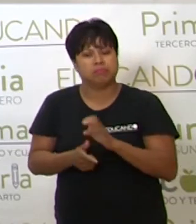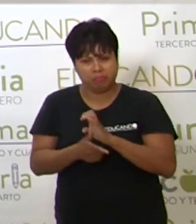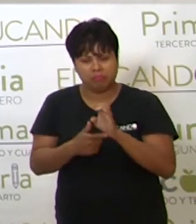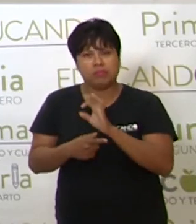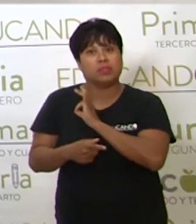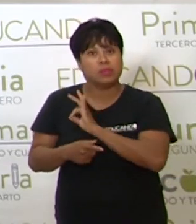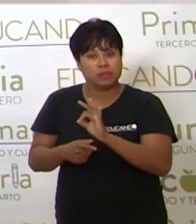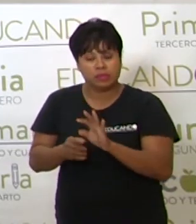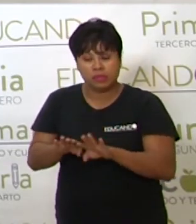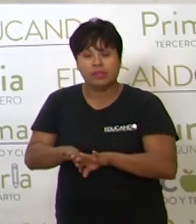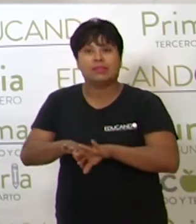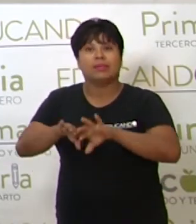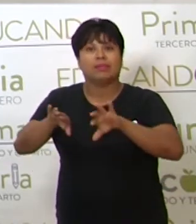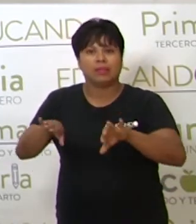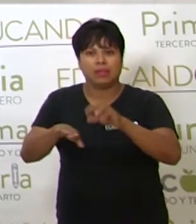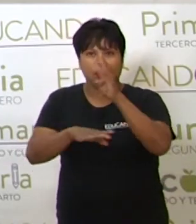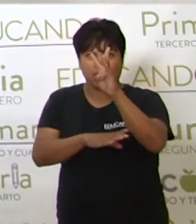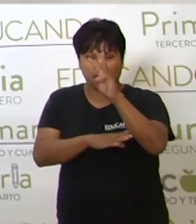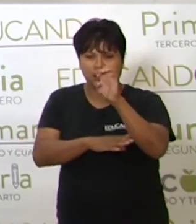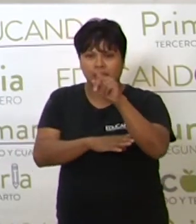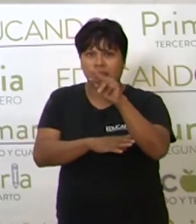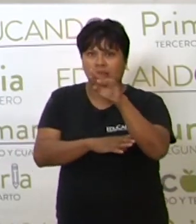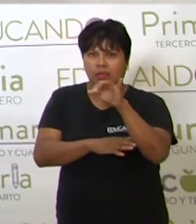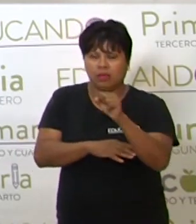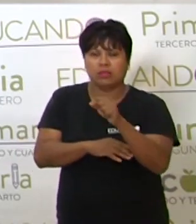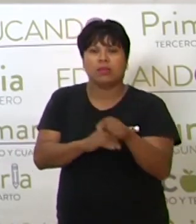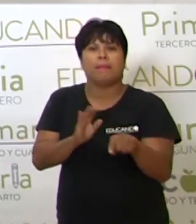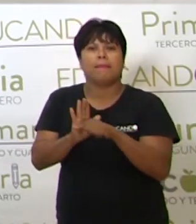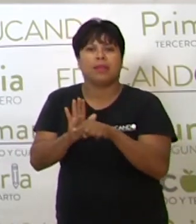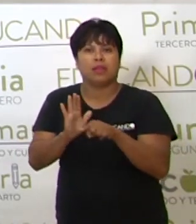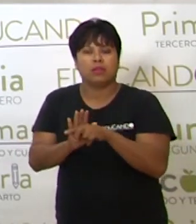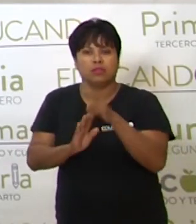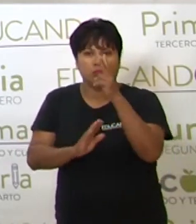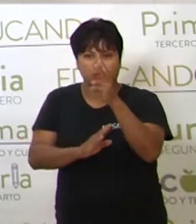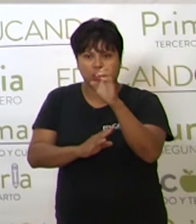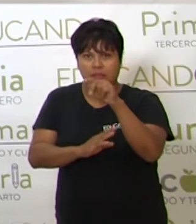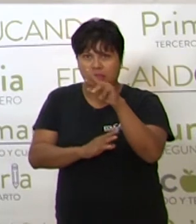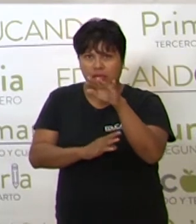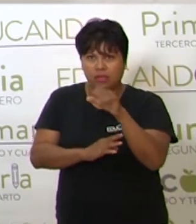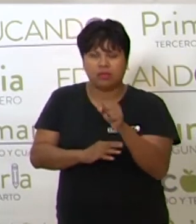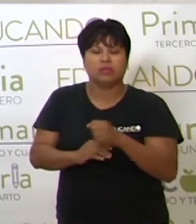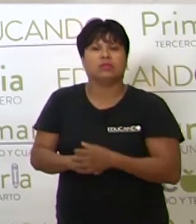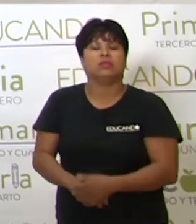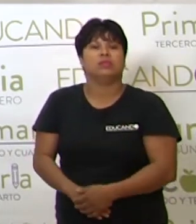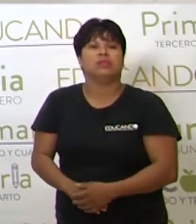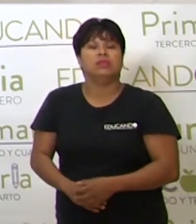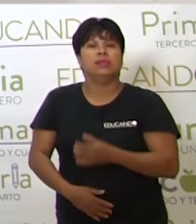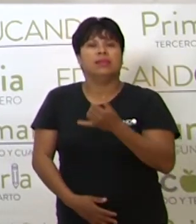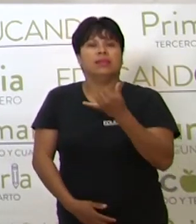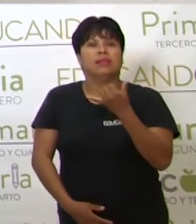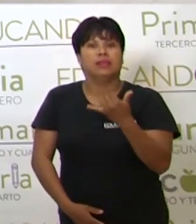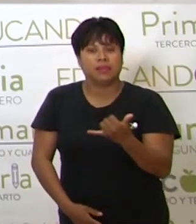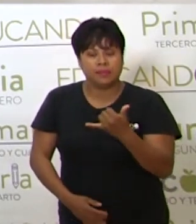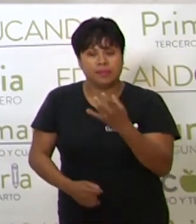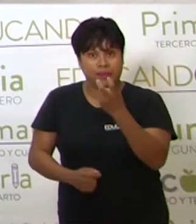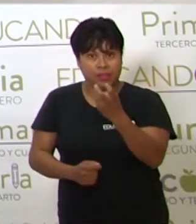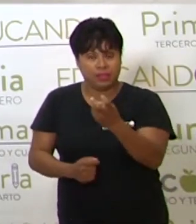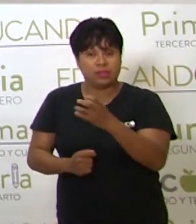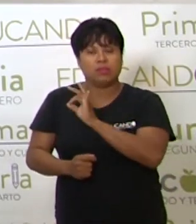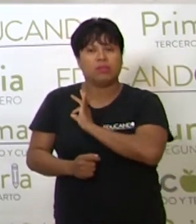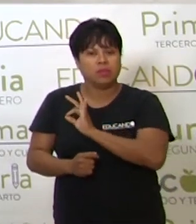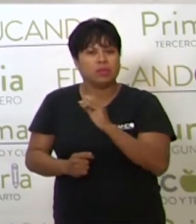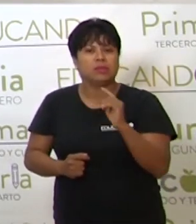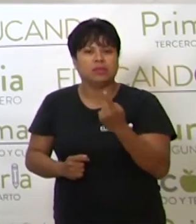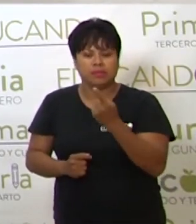separar tres enteros menos dos enteros y a esto esto